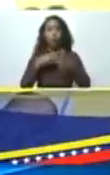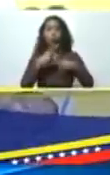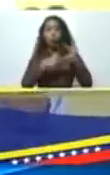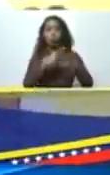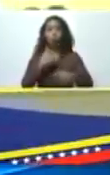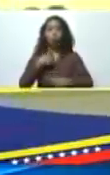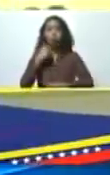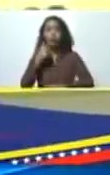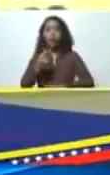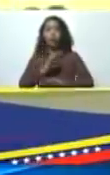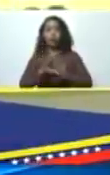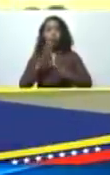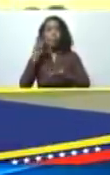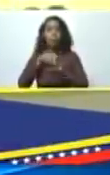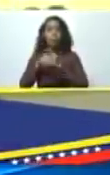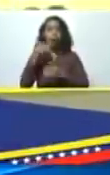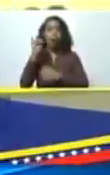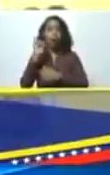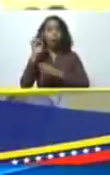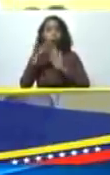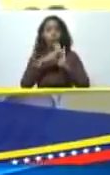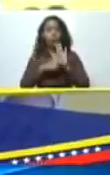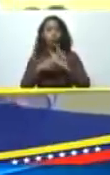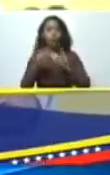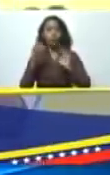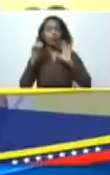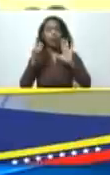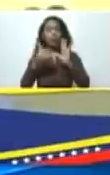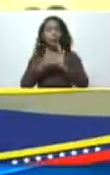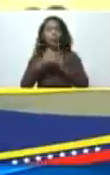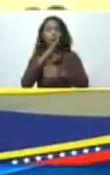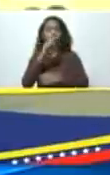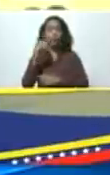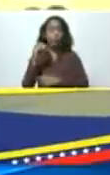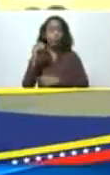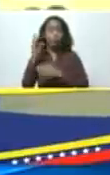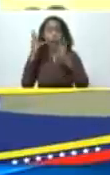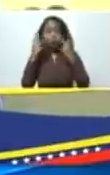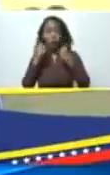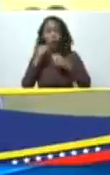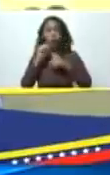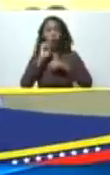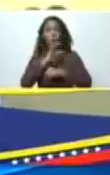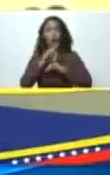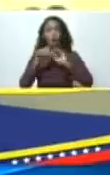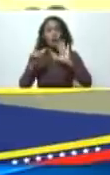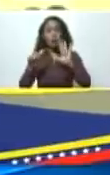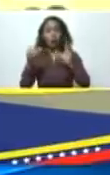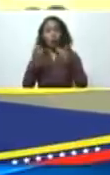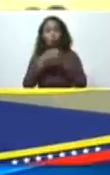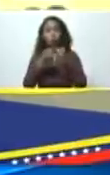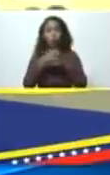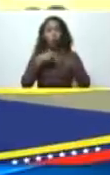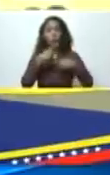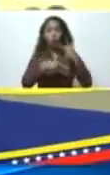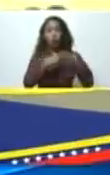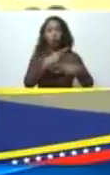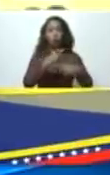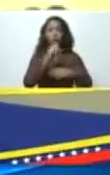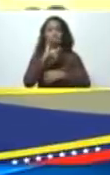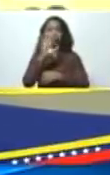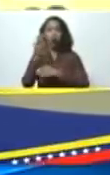decía, ya en Miranda tenemos un rebaño de más de 6.500 animales con 46 unidades de producción que están produciendo más